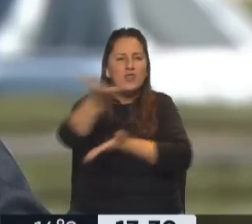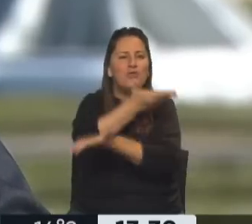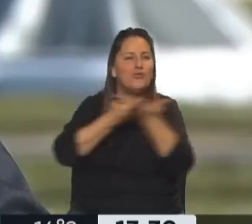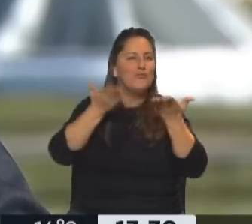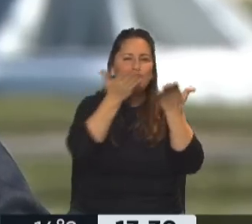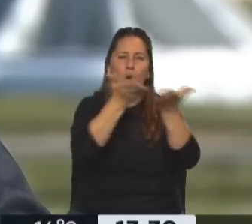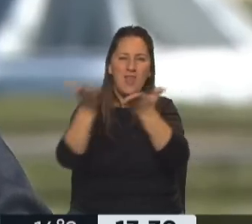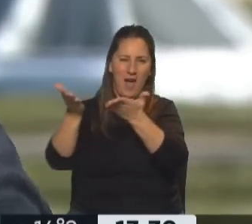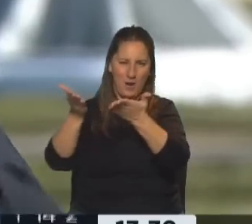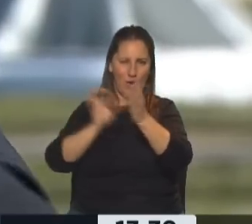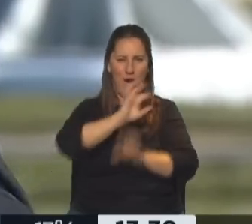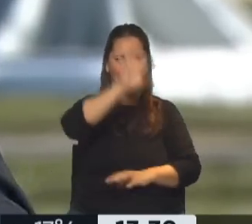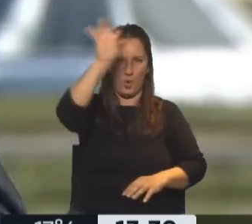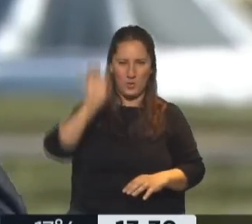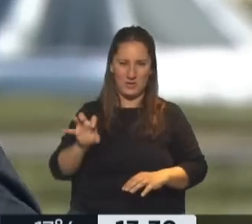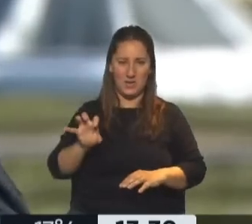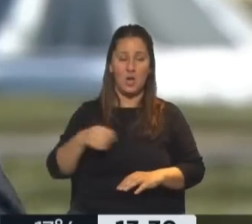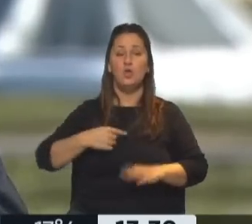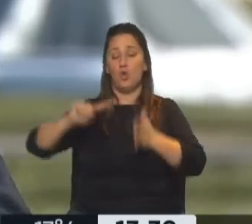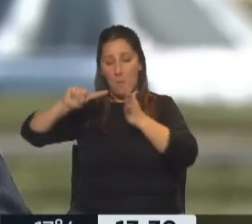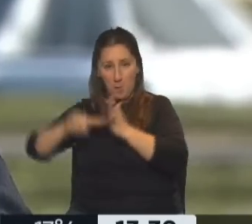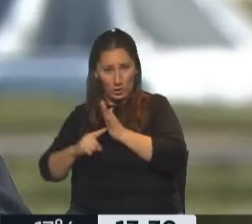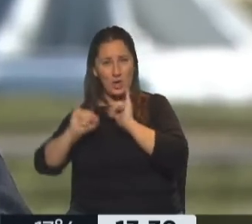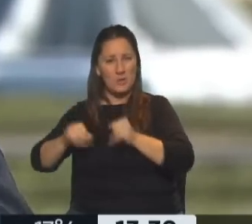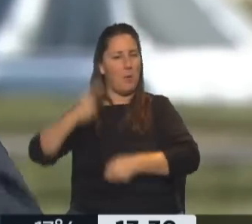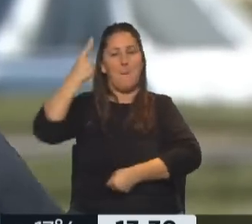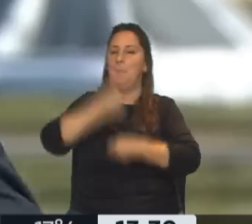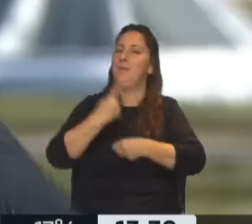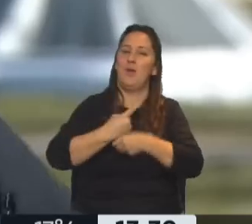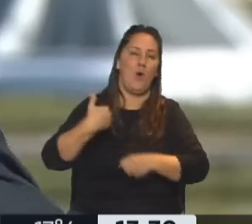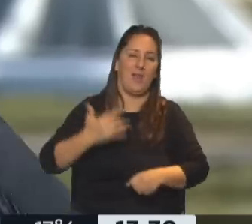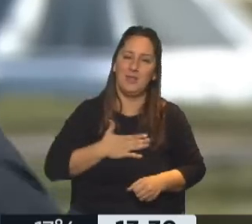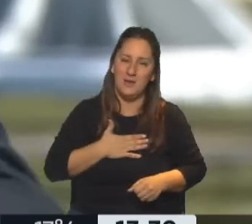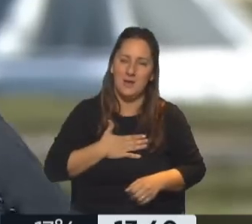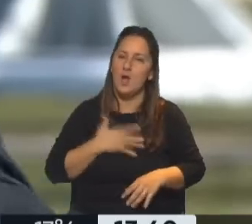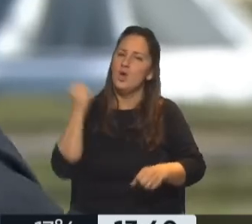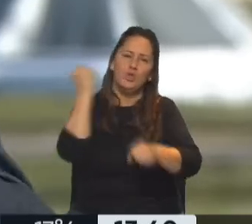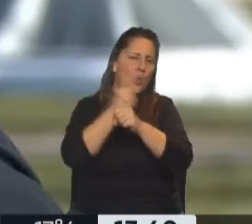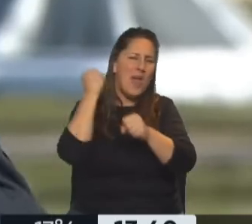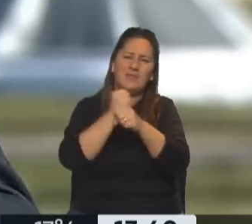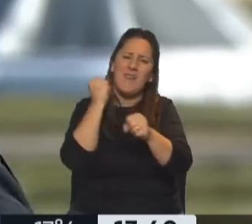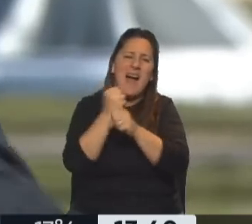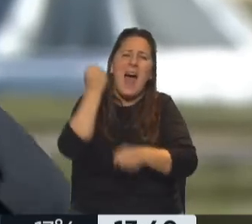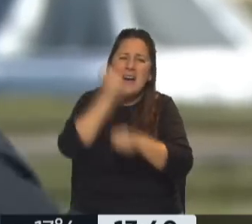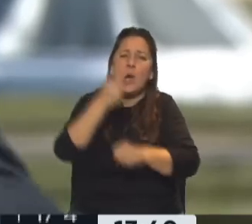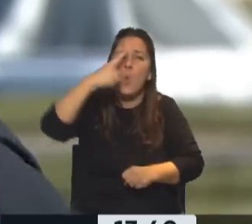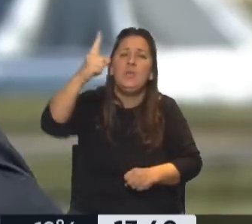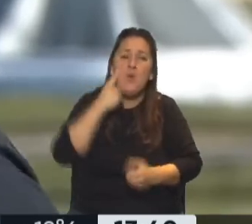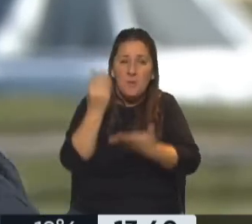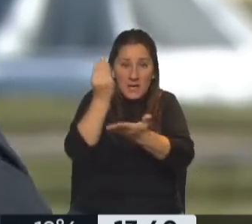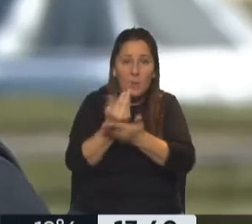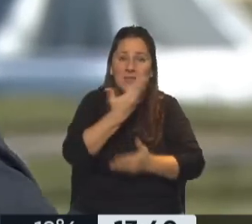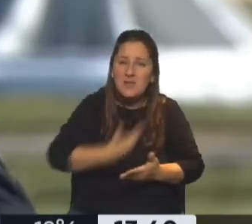la patria. Y como antes que porteño soy argentino, voy a trabajar hasta el último día que me toque ser presidente para hacer